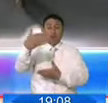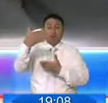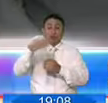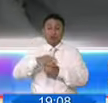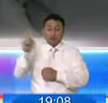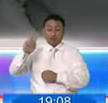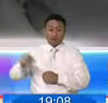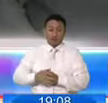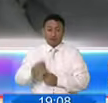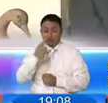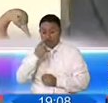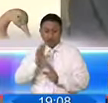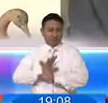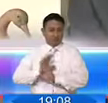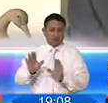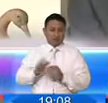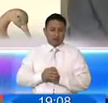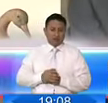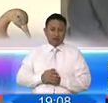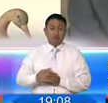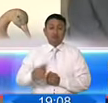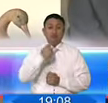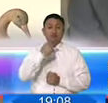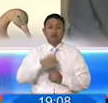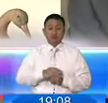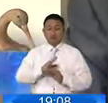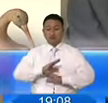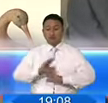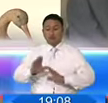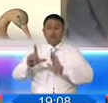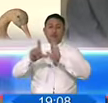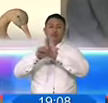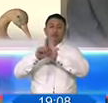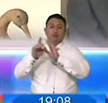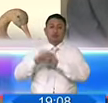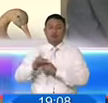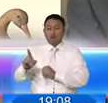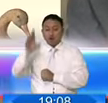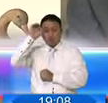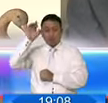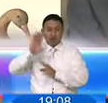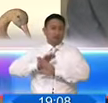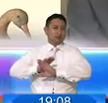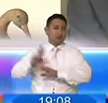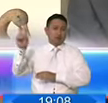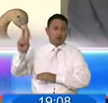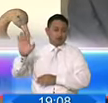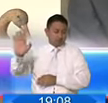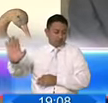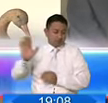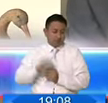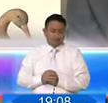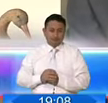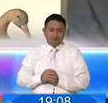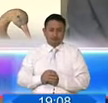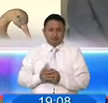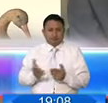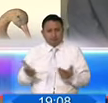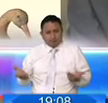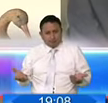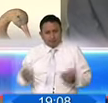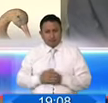atraviesa venezuela aduciendo el principio de no intervención para no opinar sobre el tema de venezuela cómo es posible